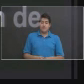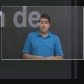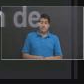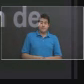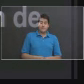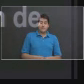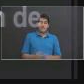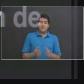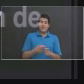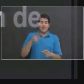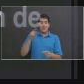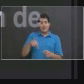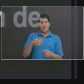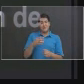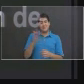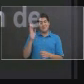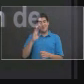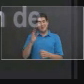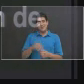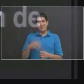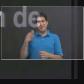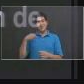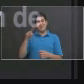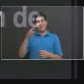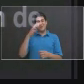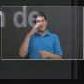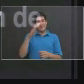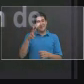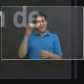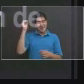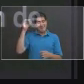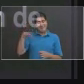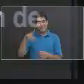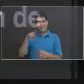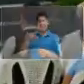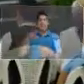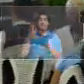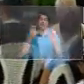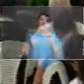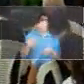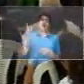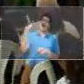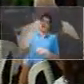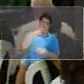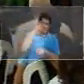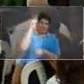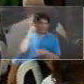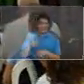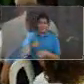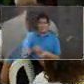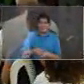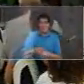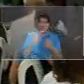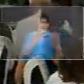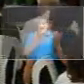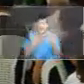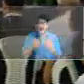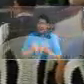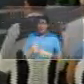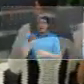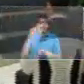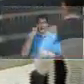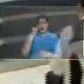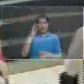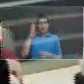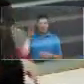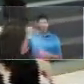Y con esta me despido solo para hacerle ver la bendición que usted puede obtener hoy al atraer a Ibsán sobre